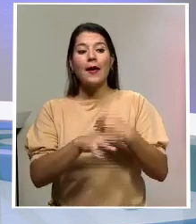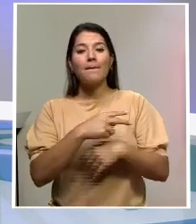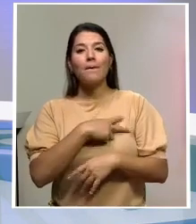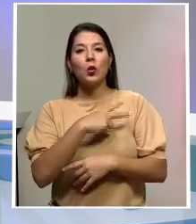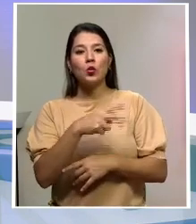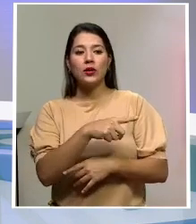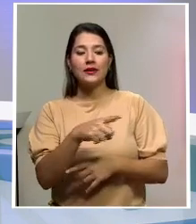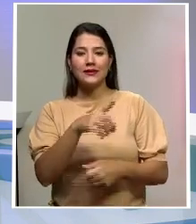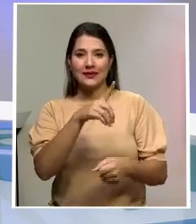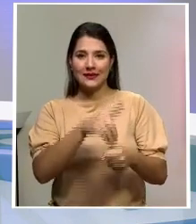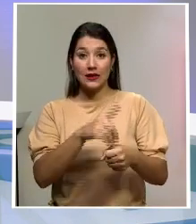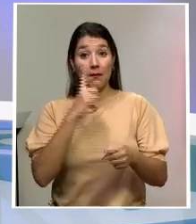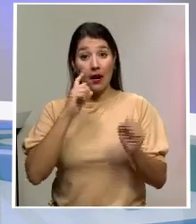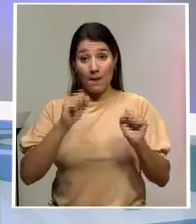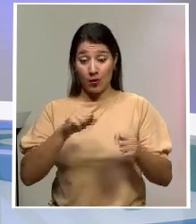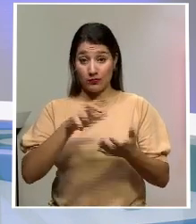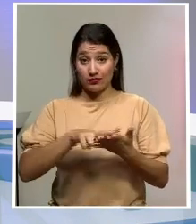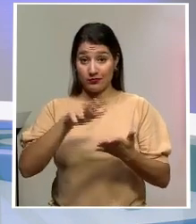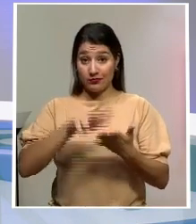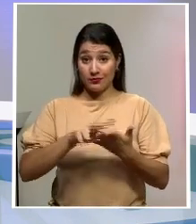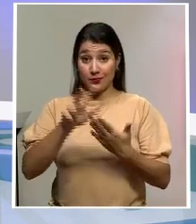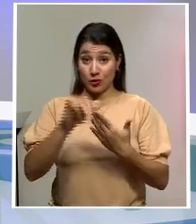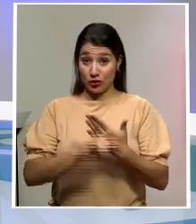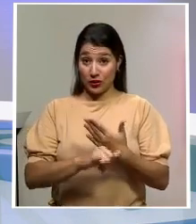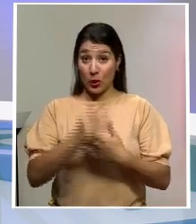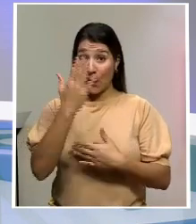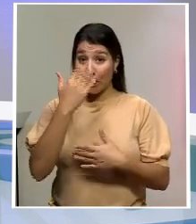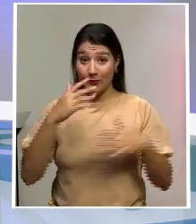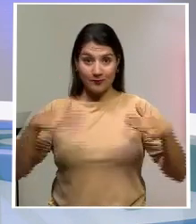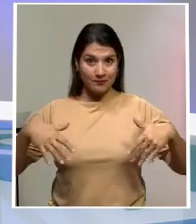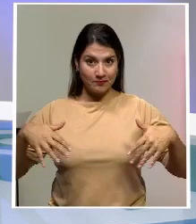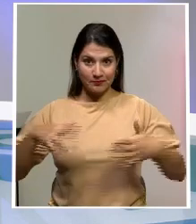hoy están empantanados.